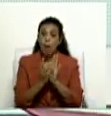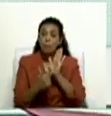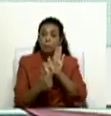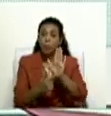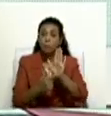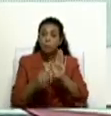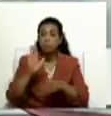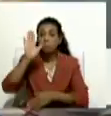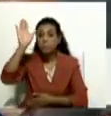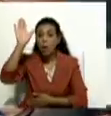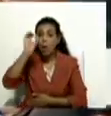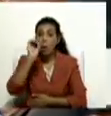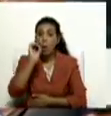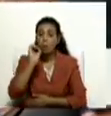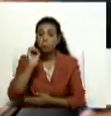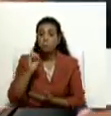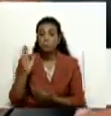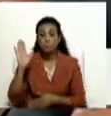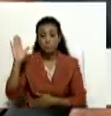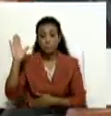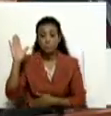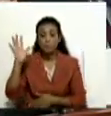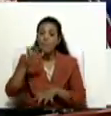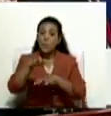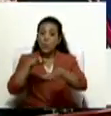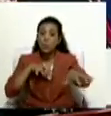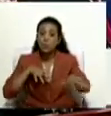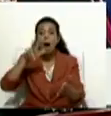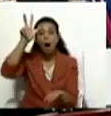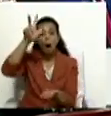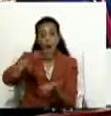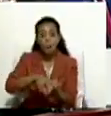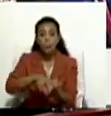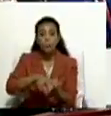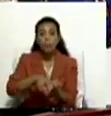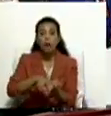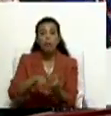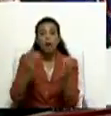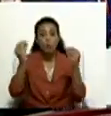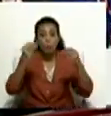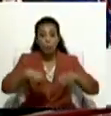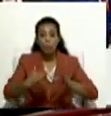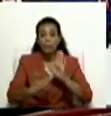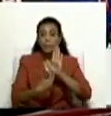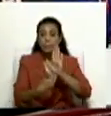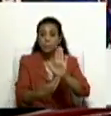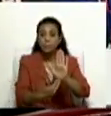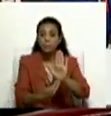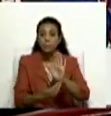con la seal de costumbre queda aprobado por unanimidad el acuerdo